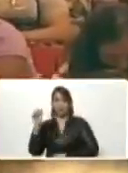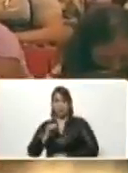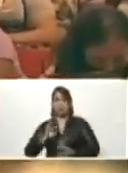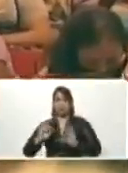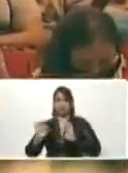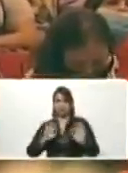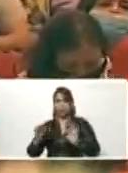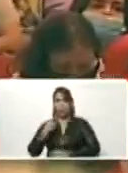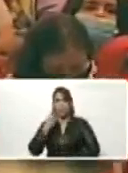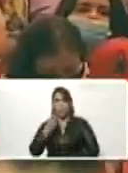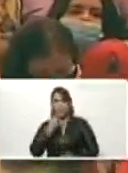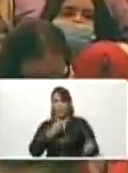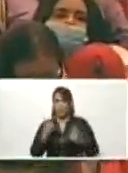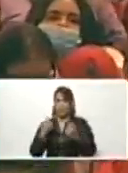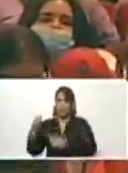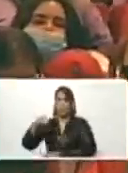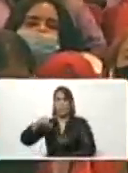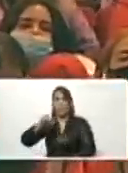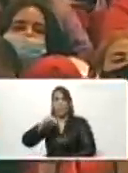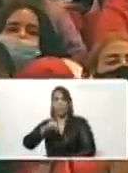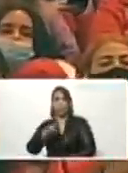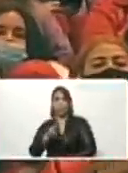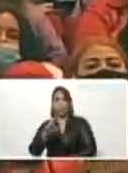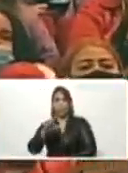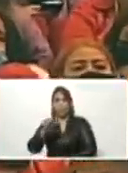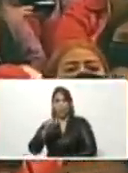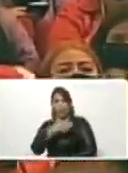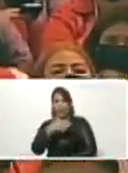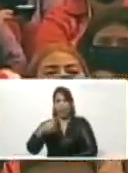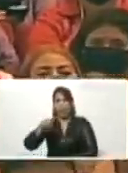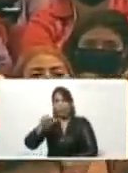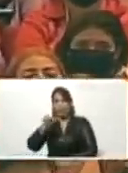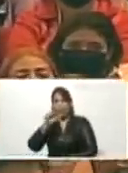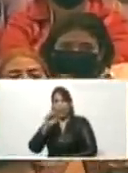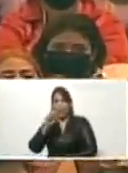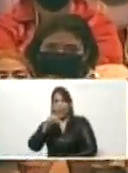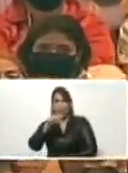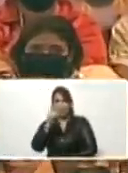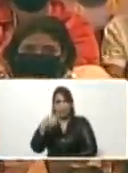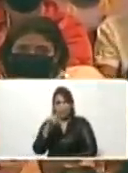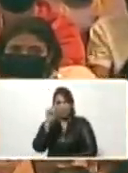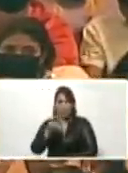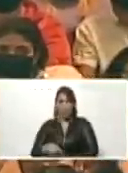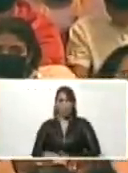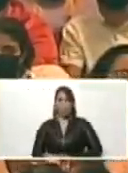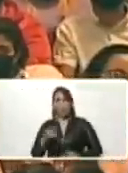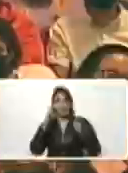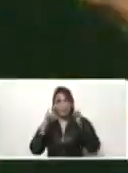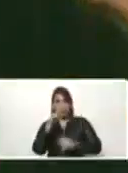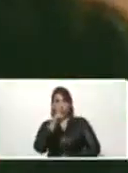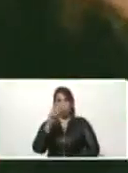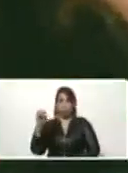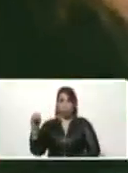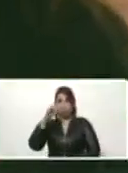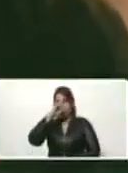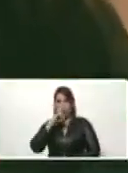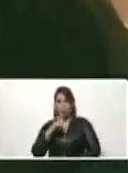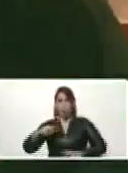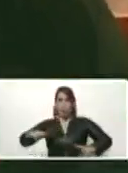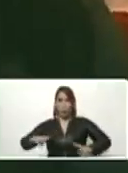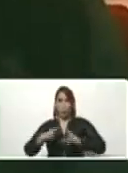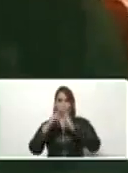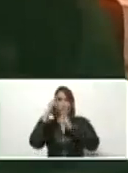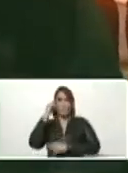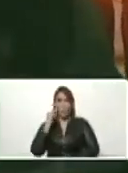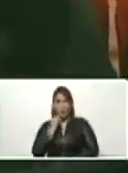política y logística, Manuela Sáenz, que es representativa y que pronto se va a celebrar el bicentenario del encuentro de